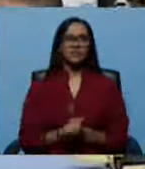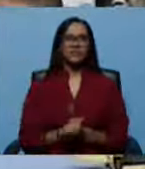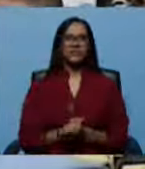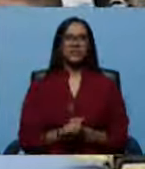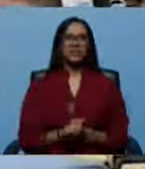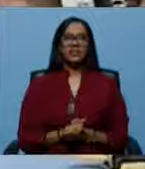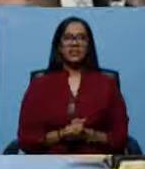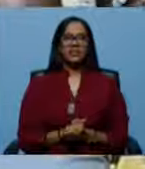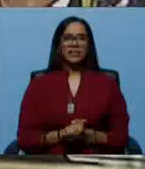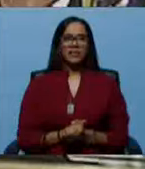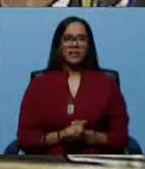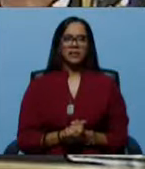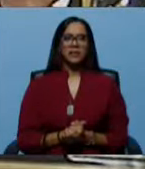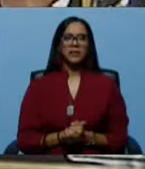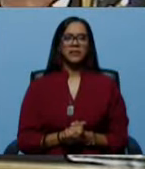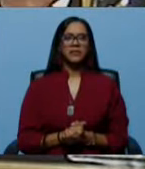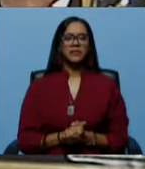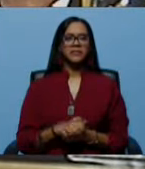Griselda Márquez,